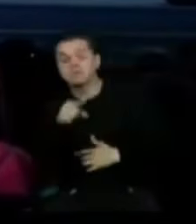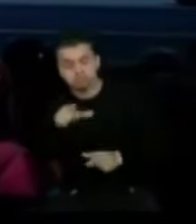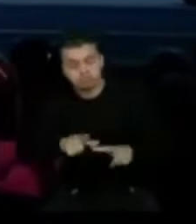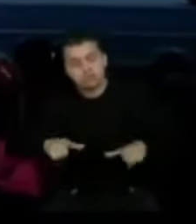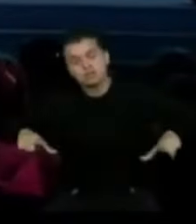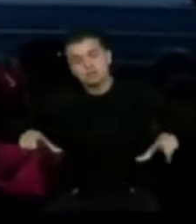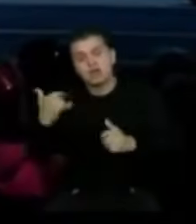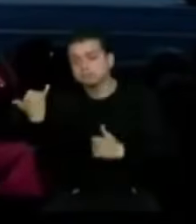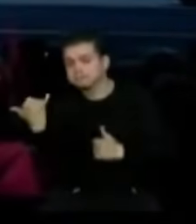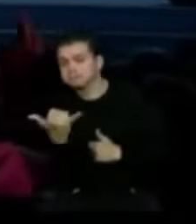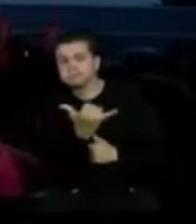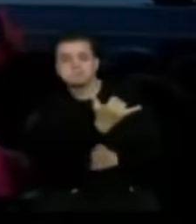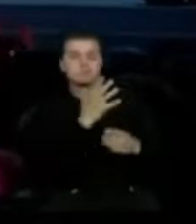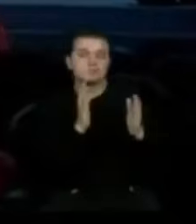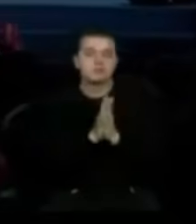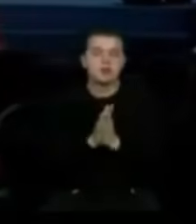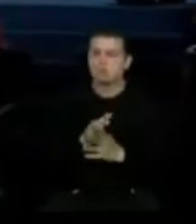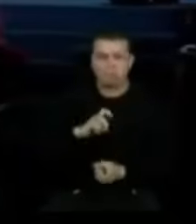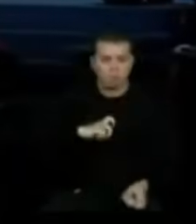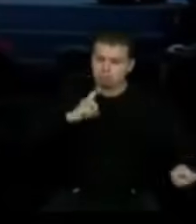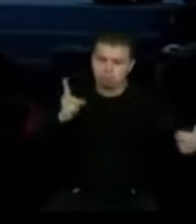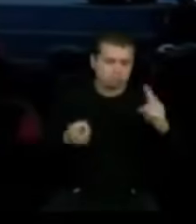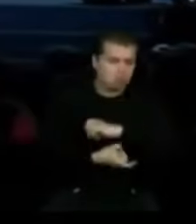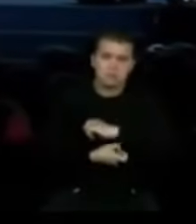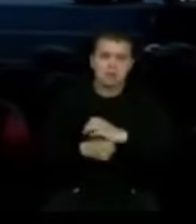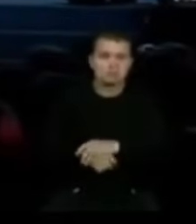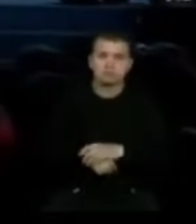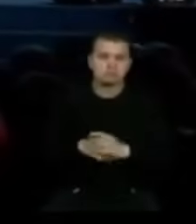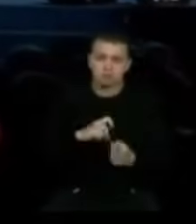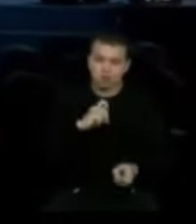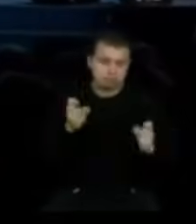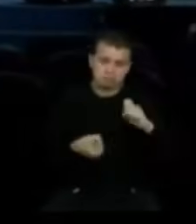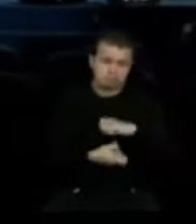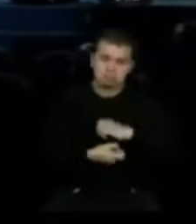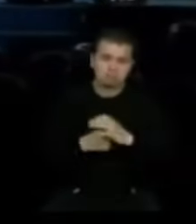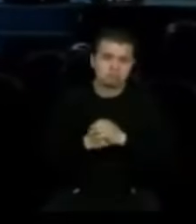lugar. No ha cambiado.